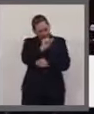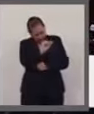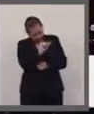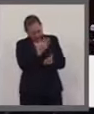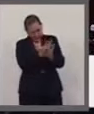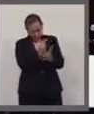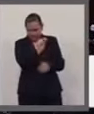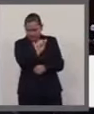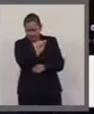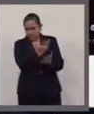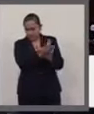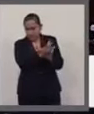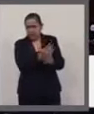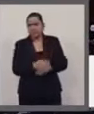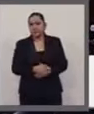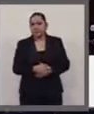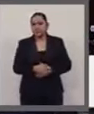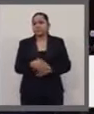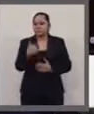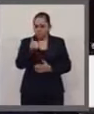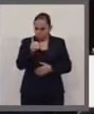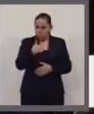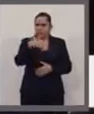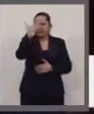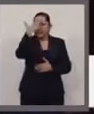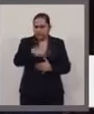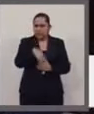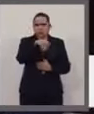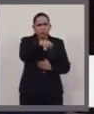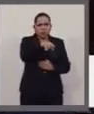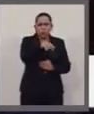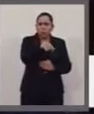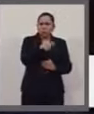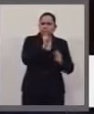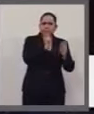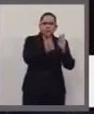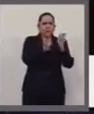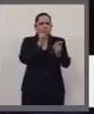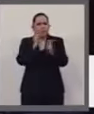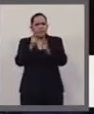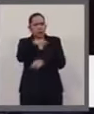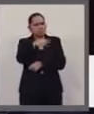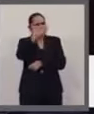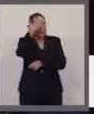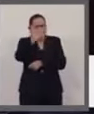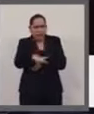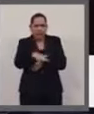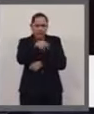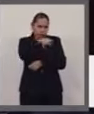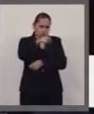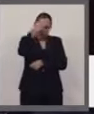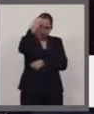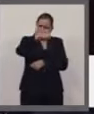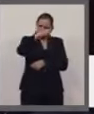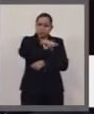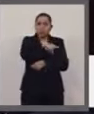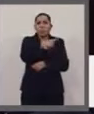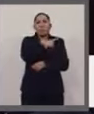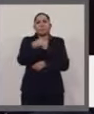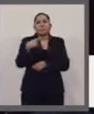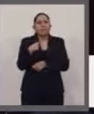Permítame un momentito. Sí. Estoy segura que con su conocimiento y experiencia, ¿sí?, sabe que no debe incurrir